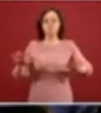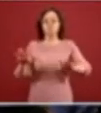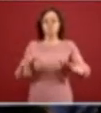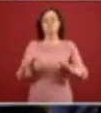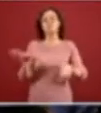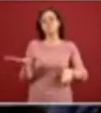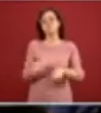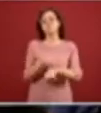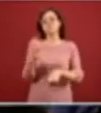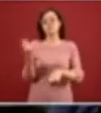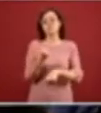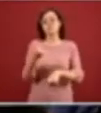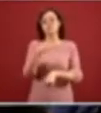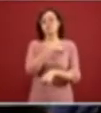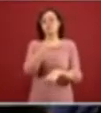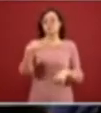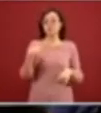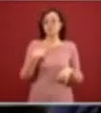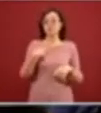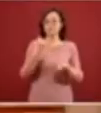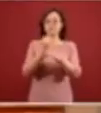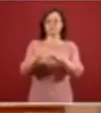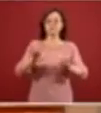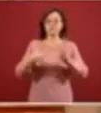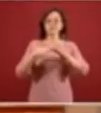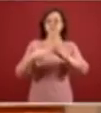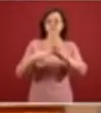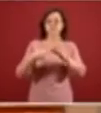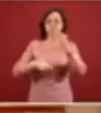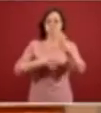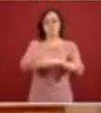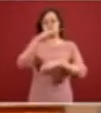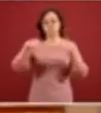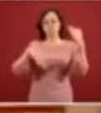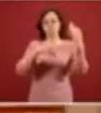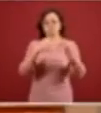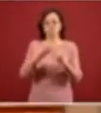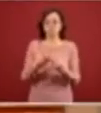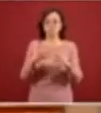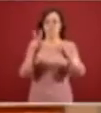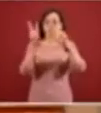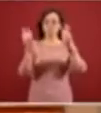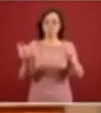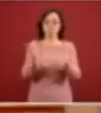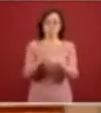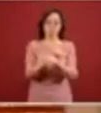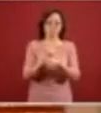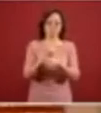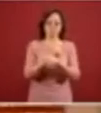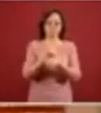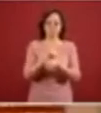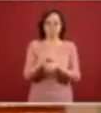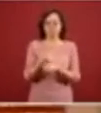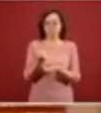precisamente para expresar e informar todo lo que está sucediendo a relación de sangre en el marco referente de